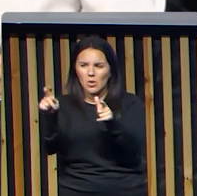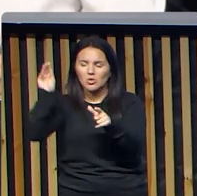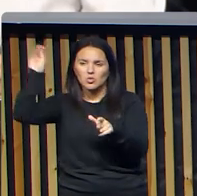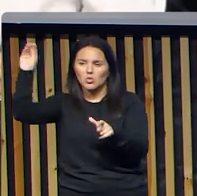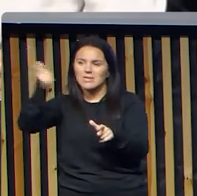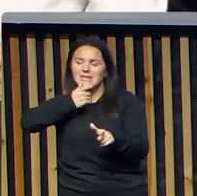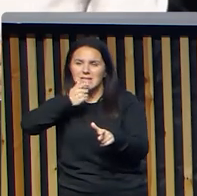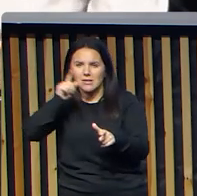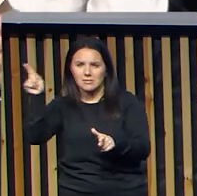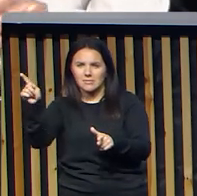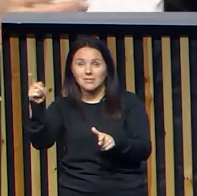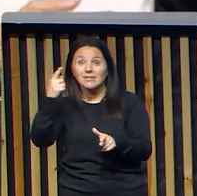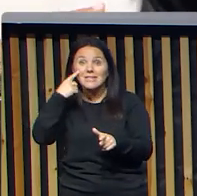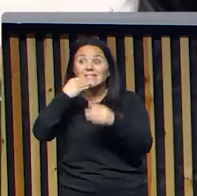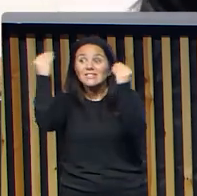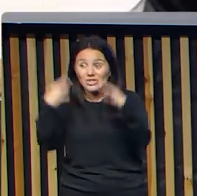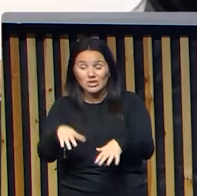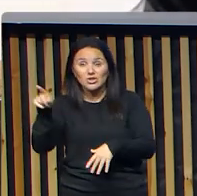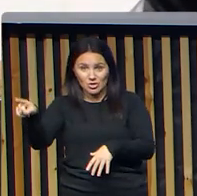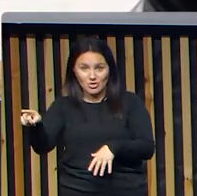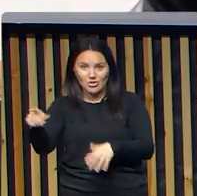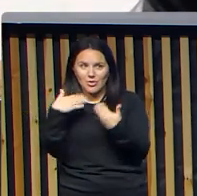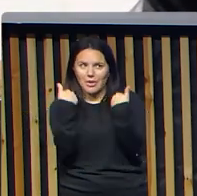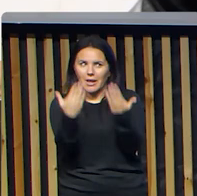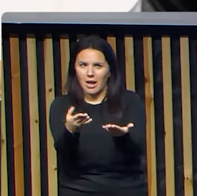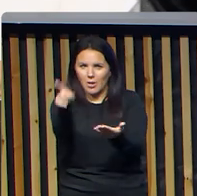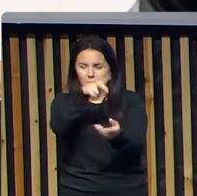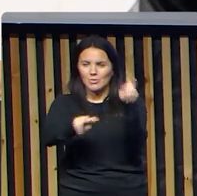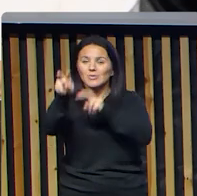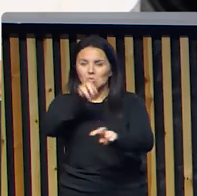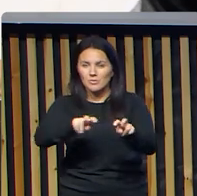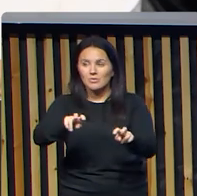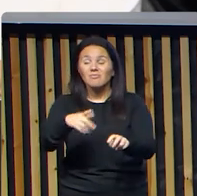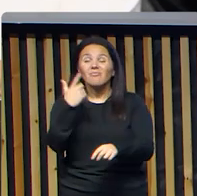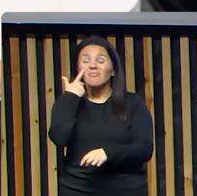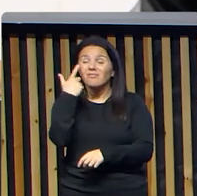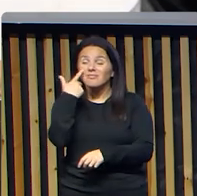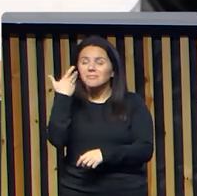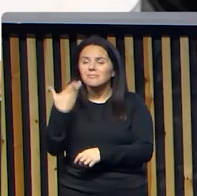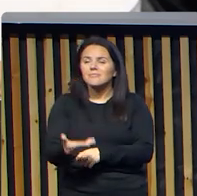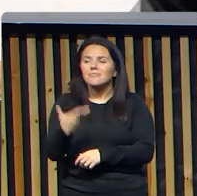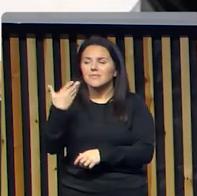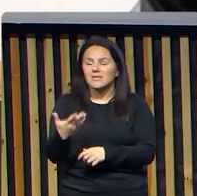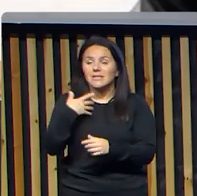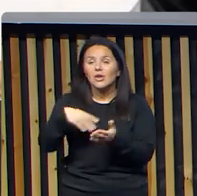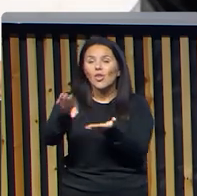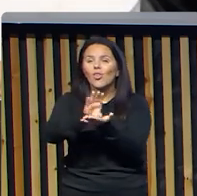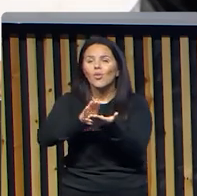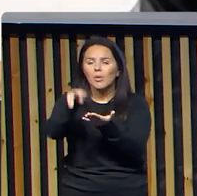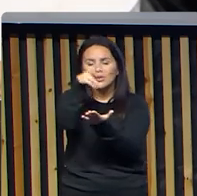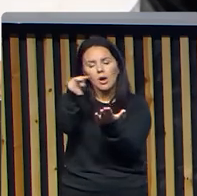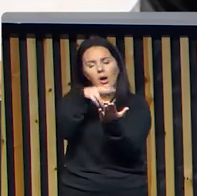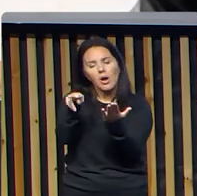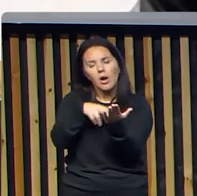lo importante que es leer bien los documentos porque uno puede llegar a vender su alma al literalmente literalmente